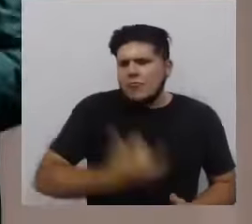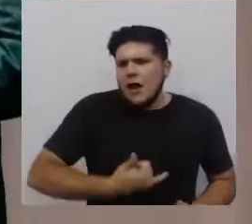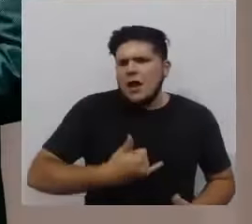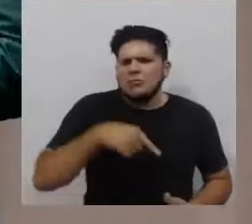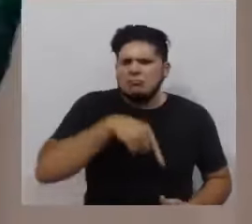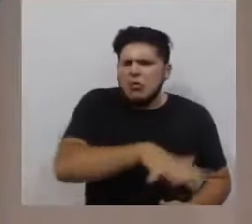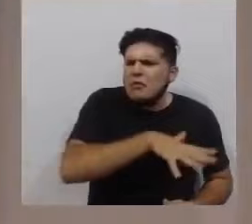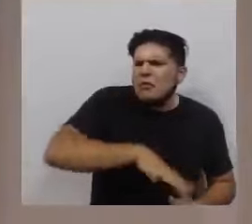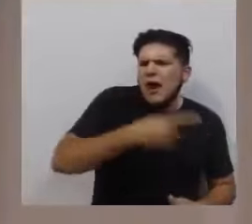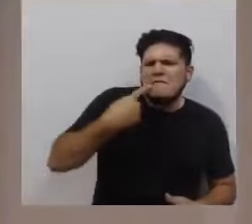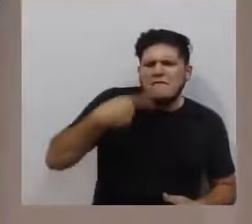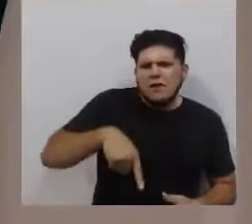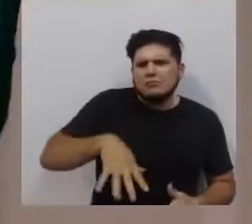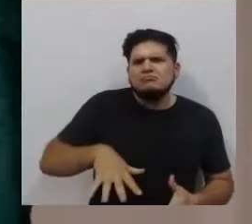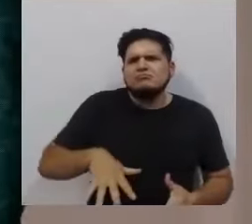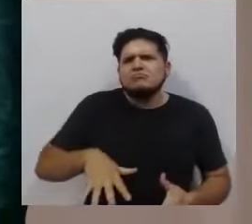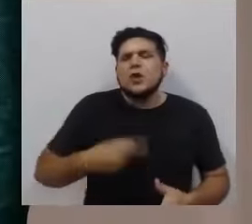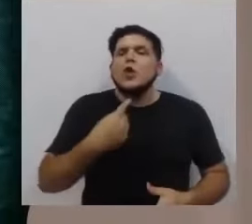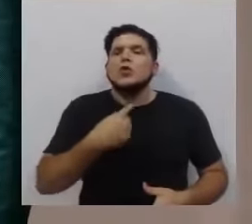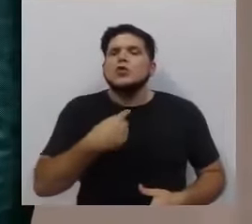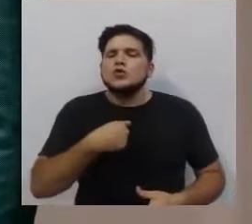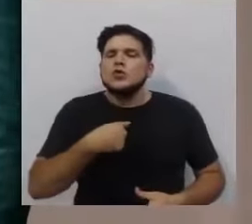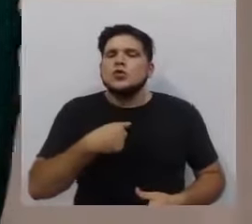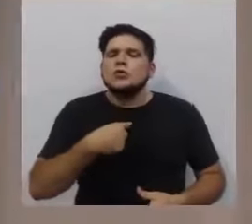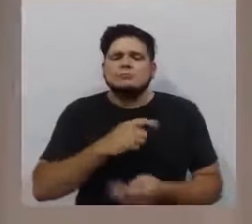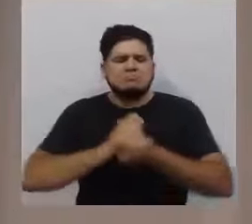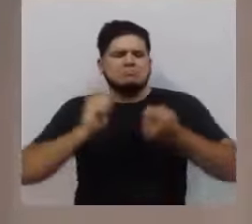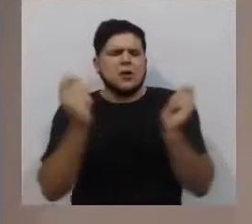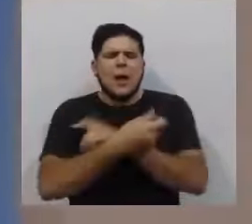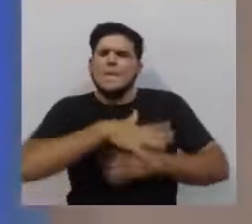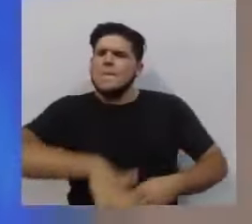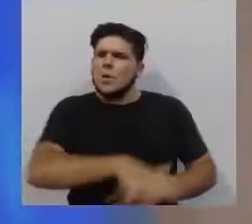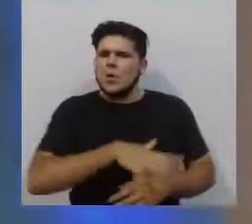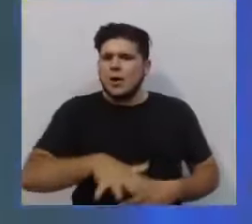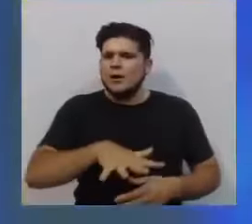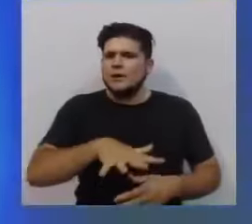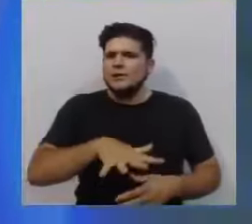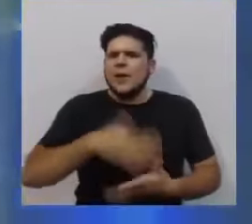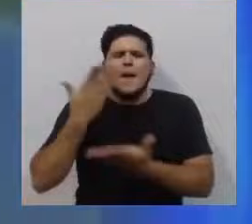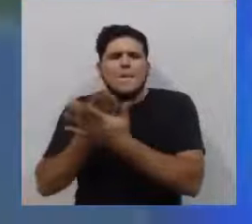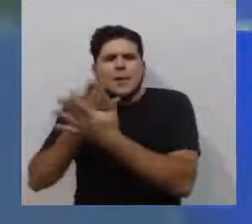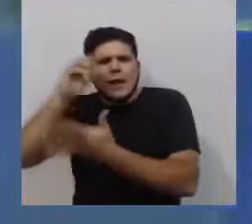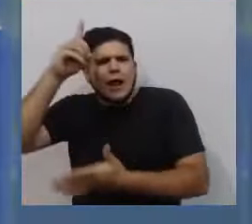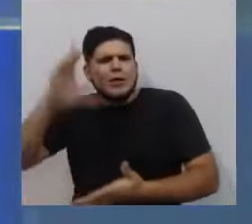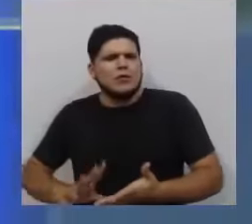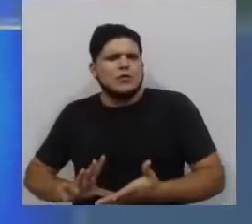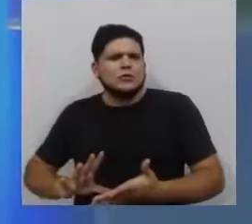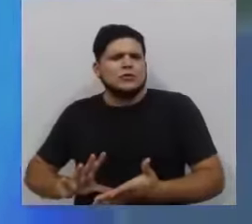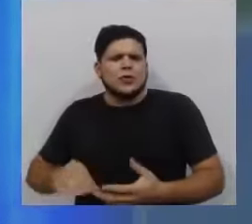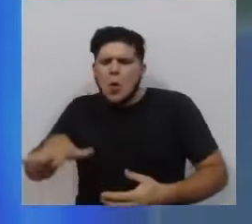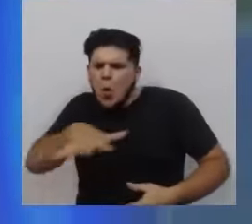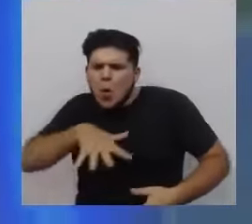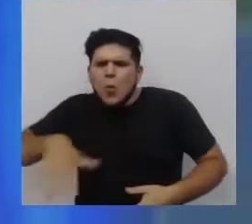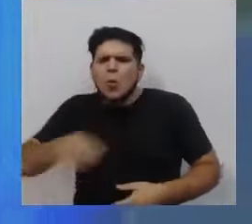y de ese territorio yo salgo porque estoy llamado para vivir bajo bendición